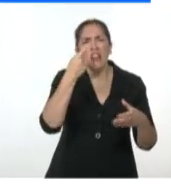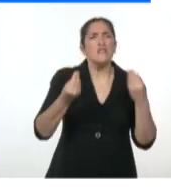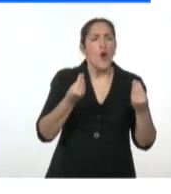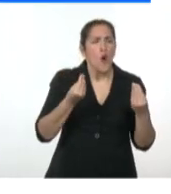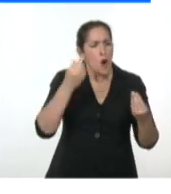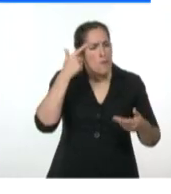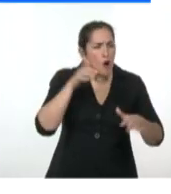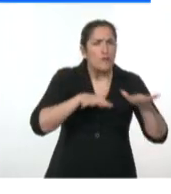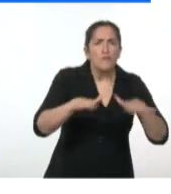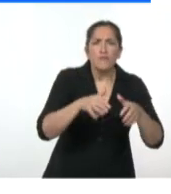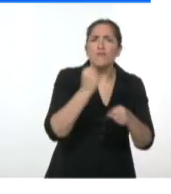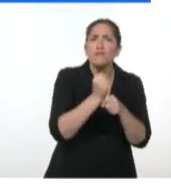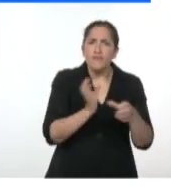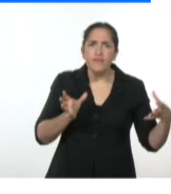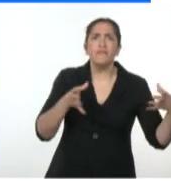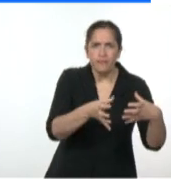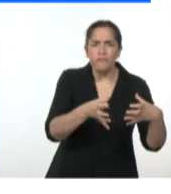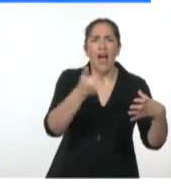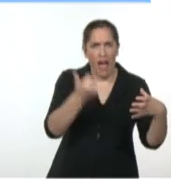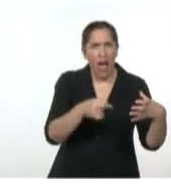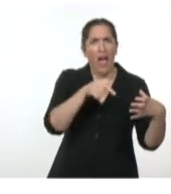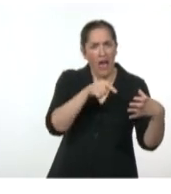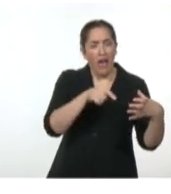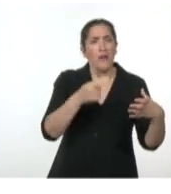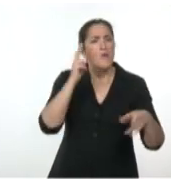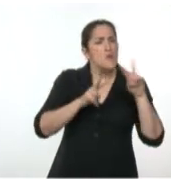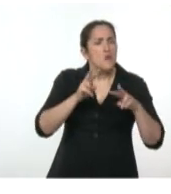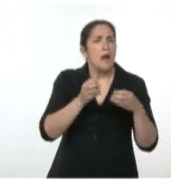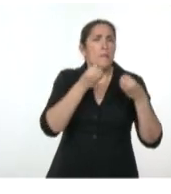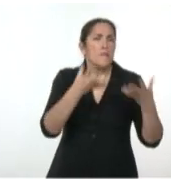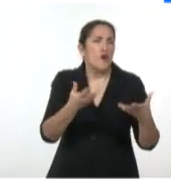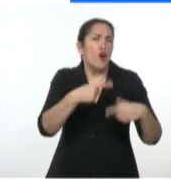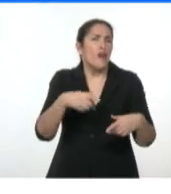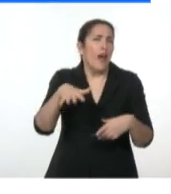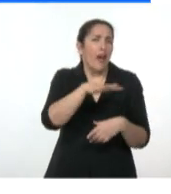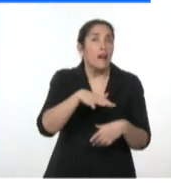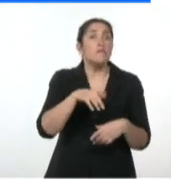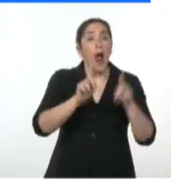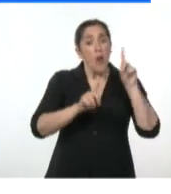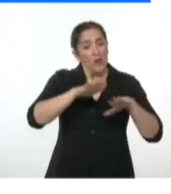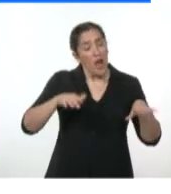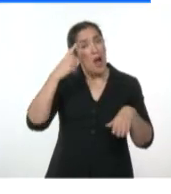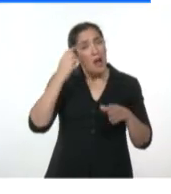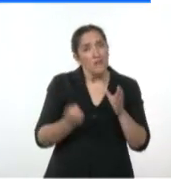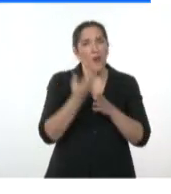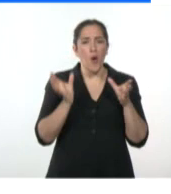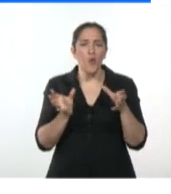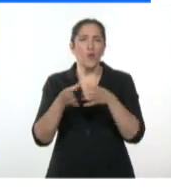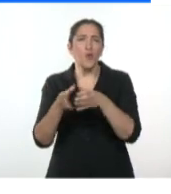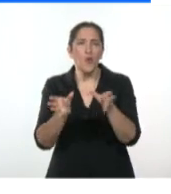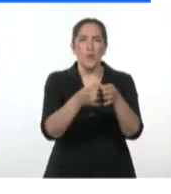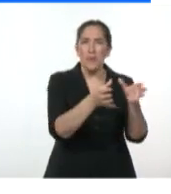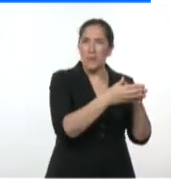realizar alguna acción colectiva. Pensando en mejorar algo de su entorno, algunos chicos deciden crear sus propios grupos de